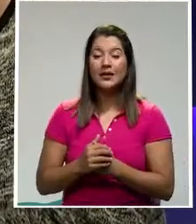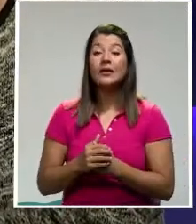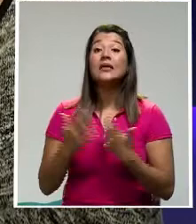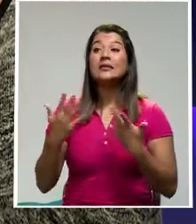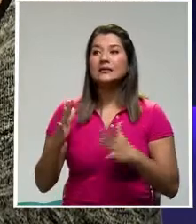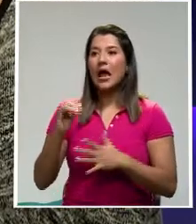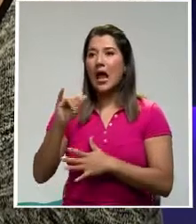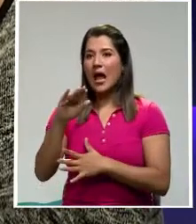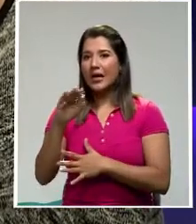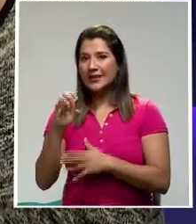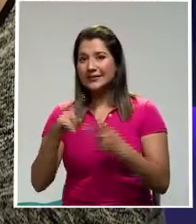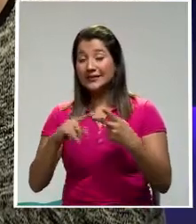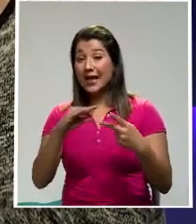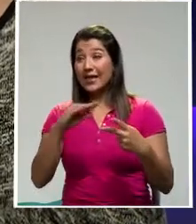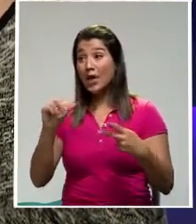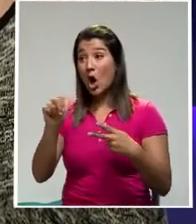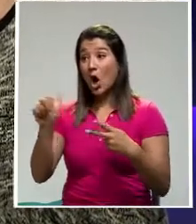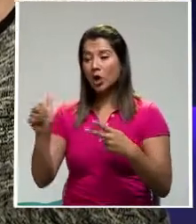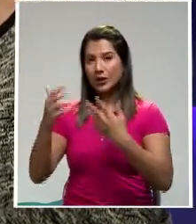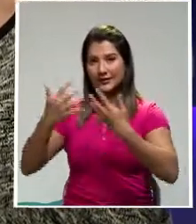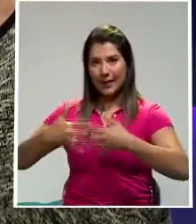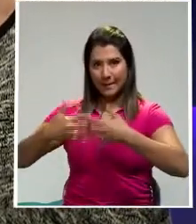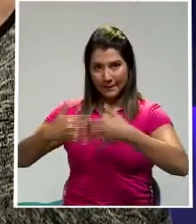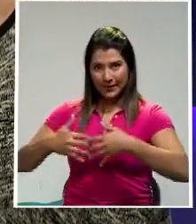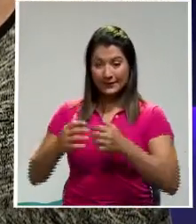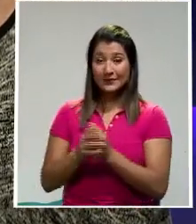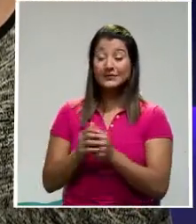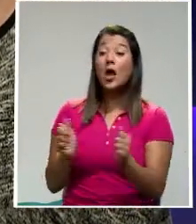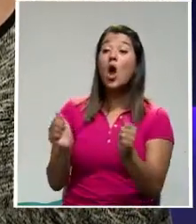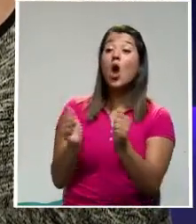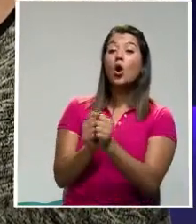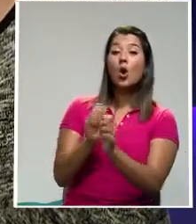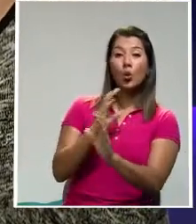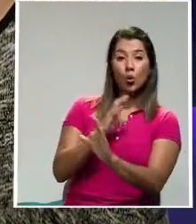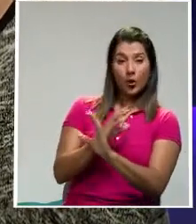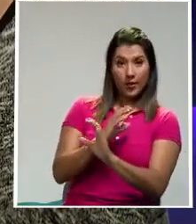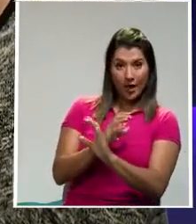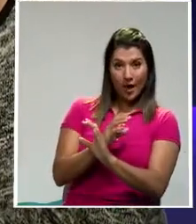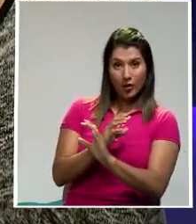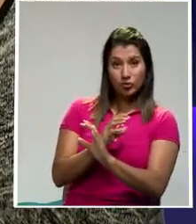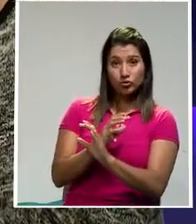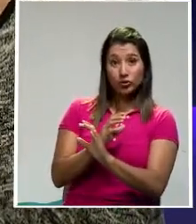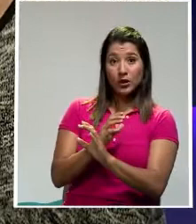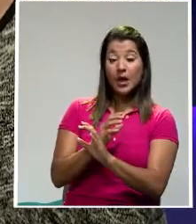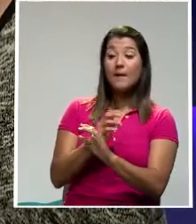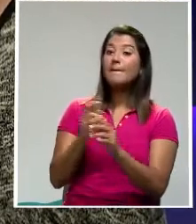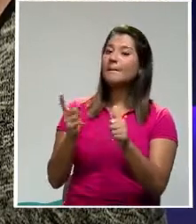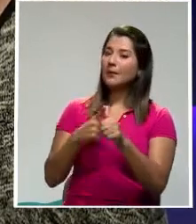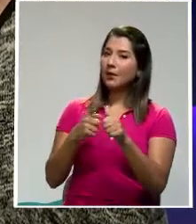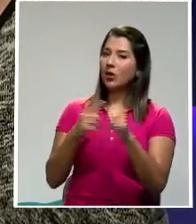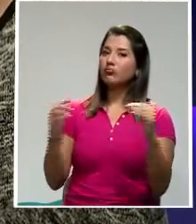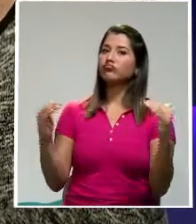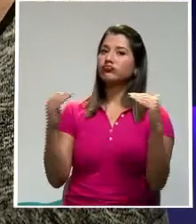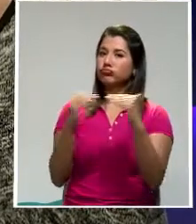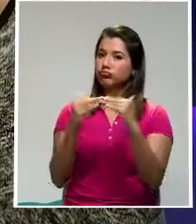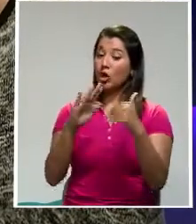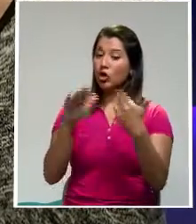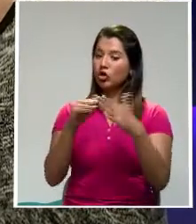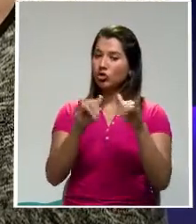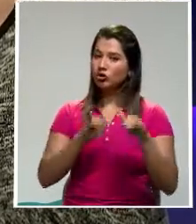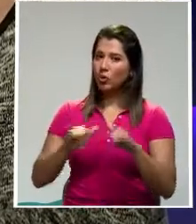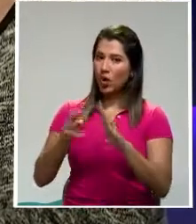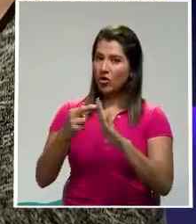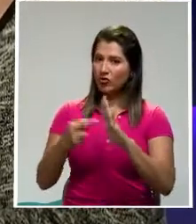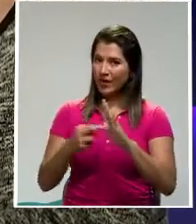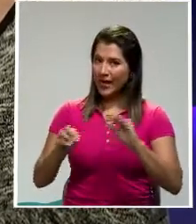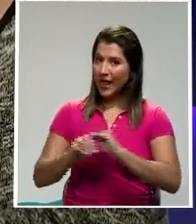y otras empresas distribuidoras? Con cuidado, emparejemos la cancha primero. Pongamos las reglas